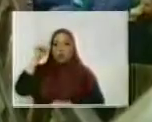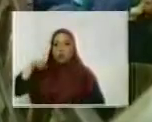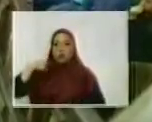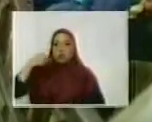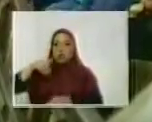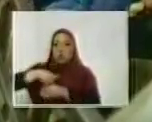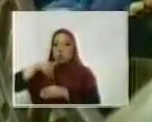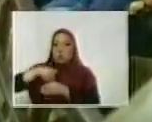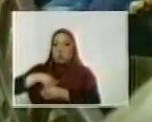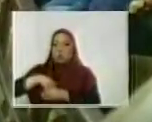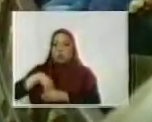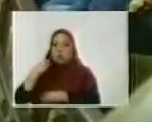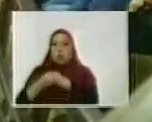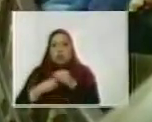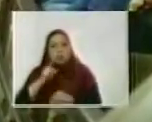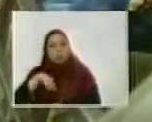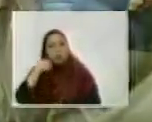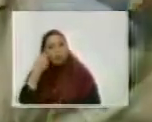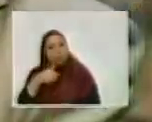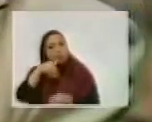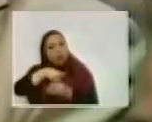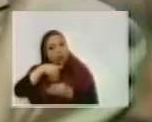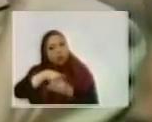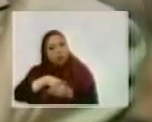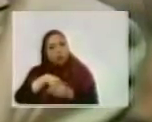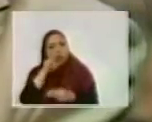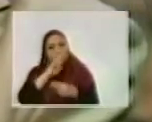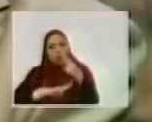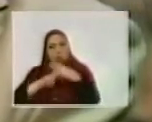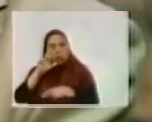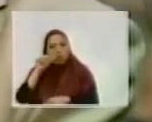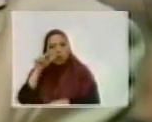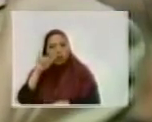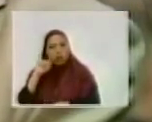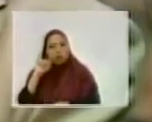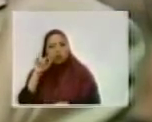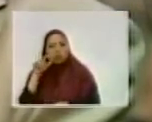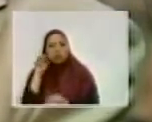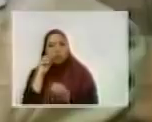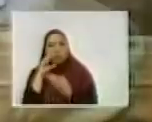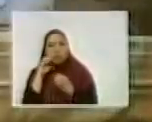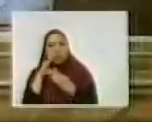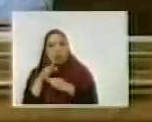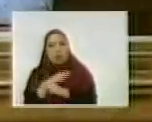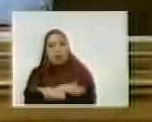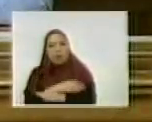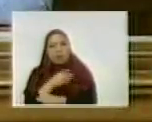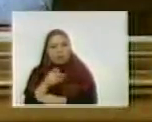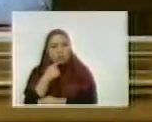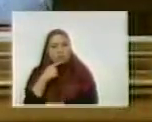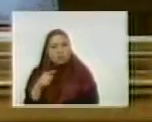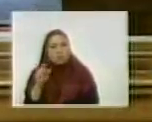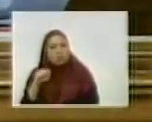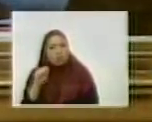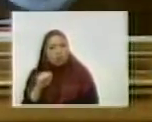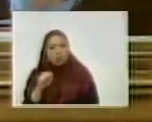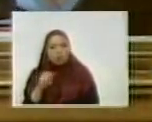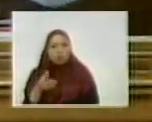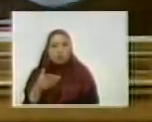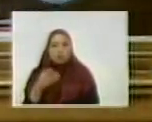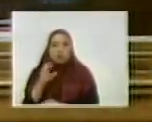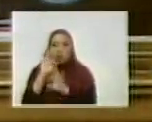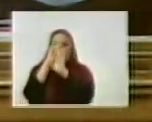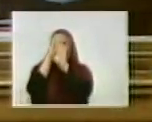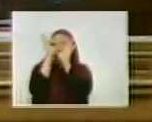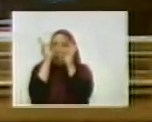elecciones, Fernando, lo haremos, seguro que lo haremos. Pedro ya me había mencionado algo de eso, pero le vamos a dar forma